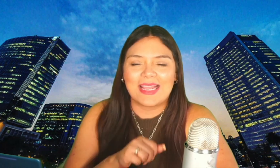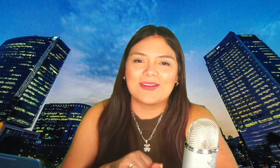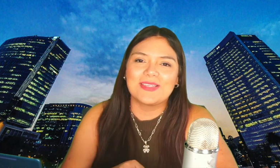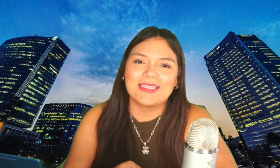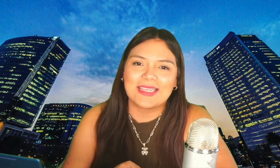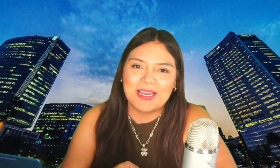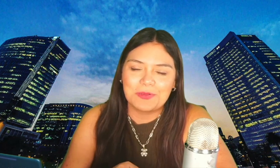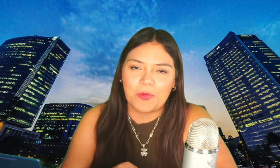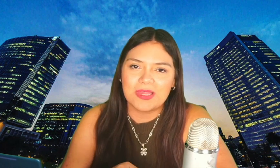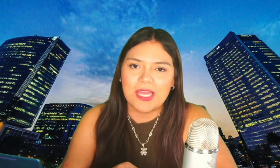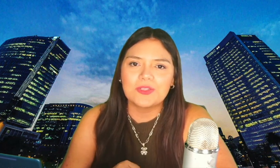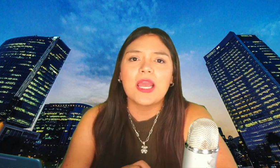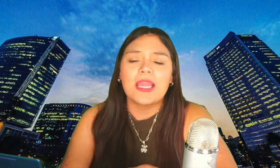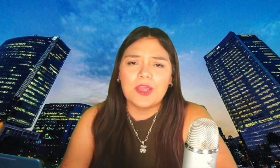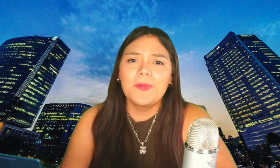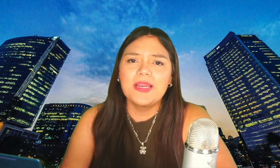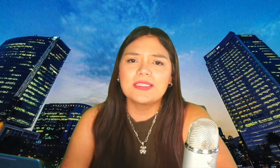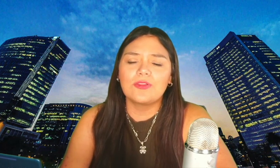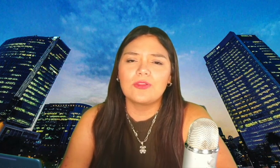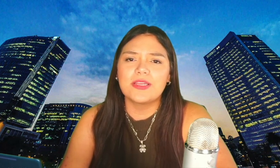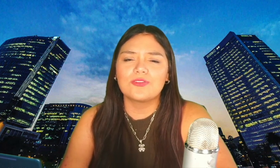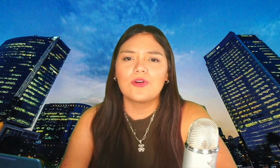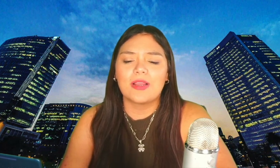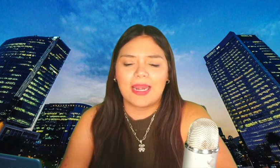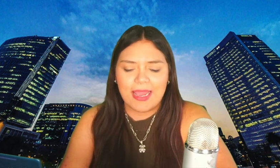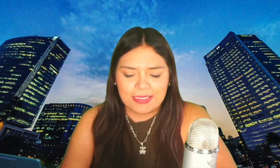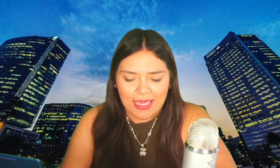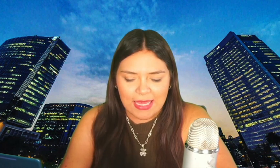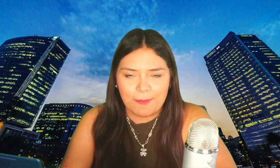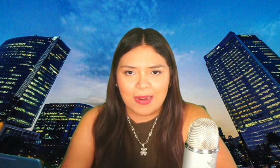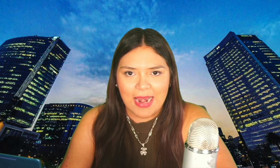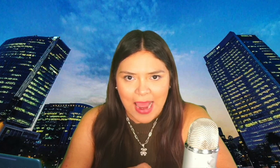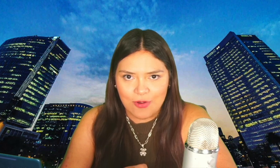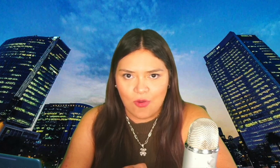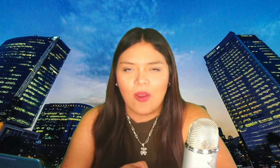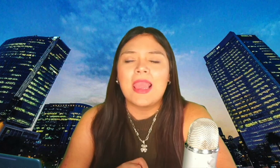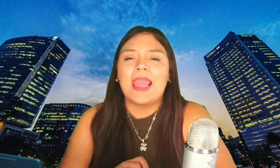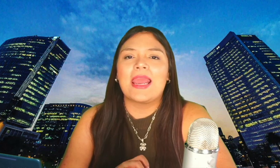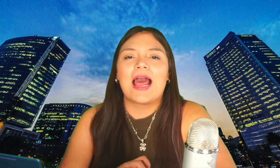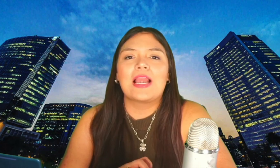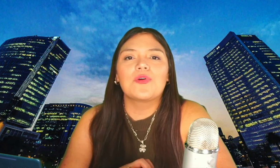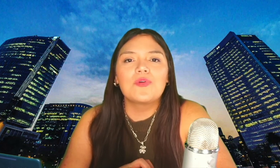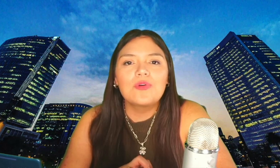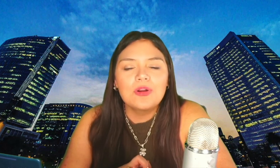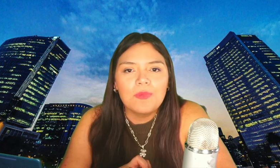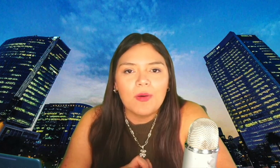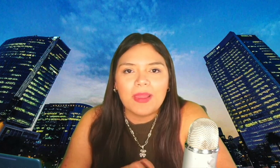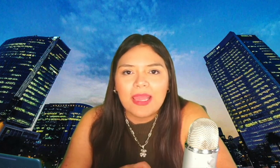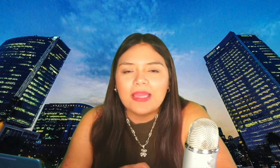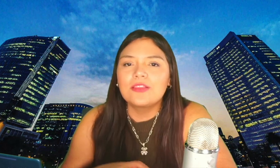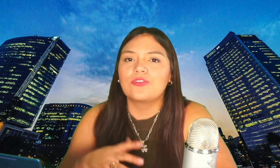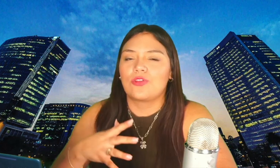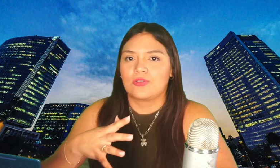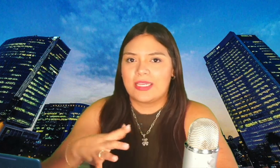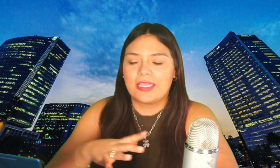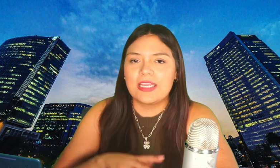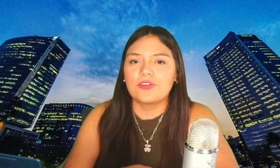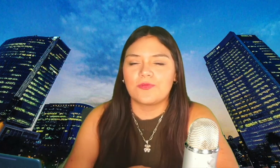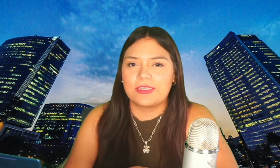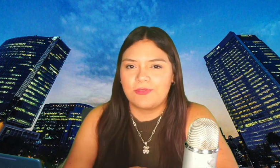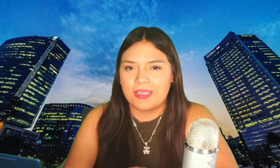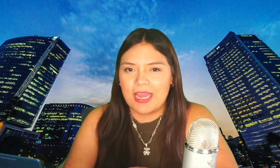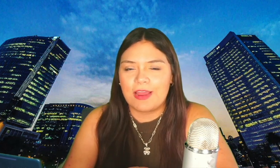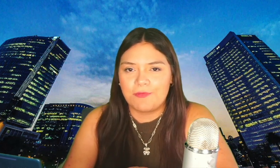a que nos dejes aquí en los comentarios qué opinas de todo esto. ¿Crees que de plano en algún momento se